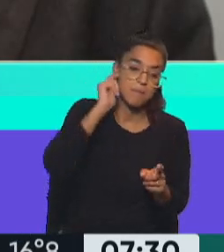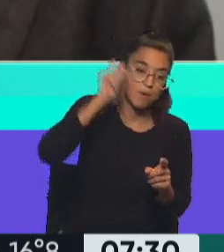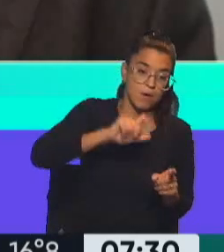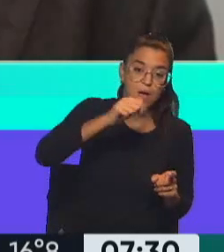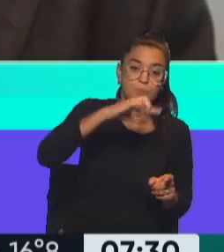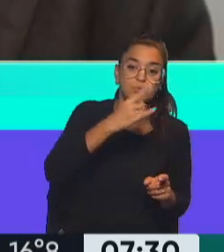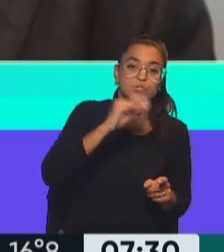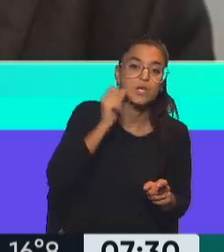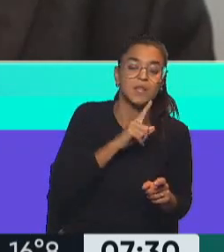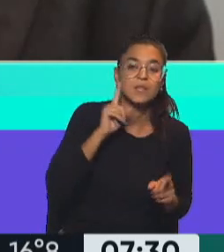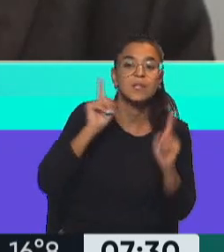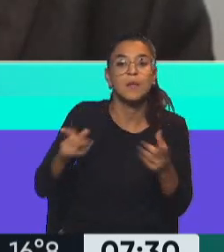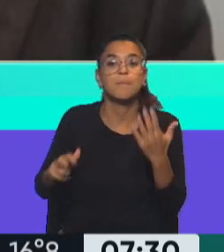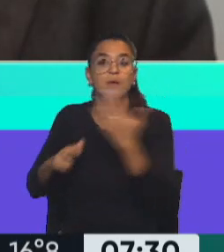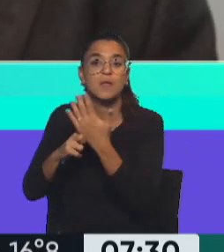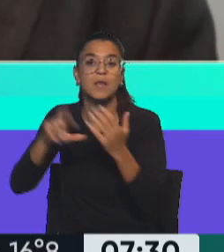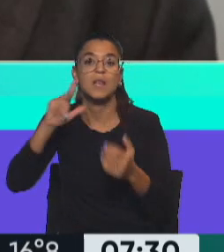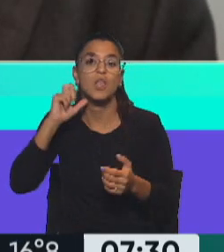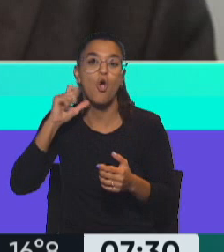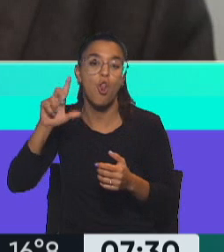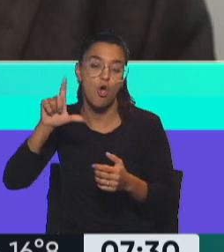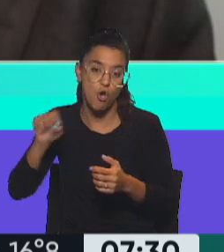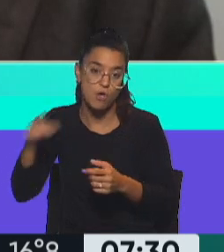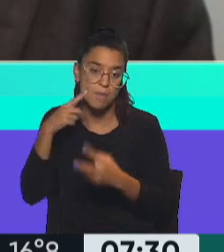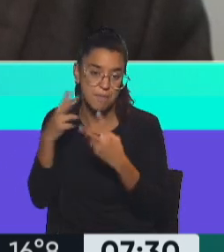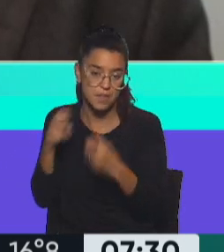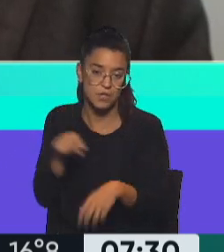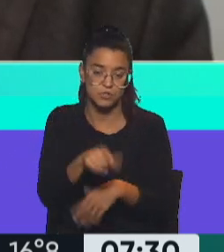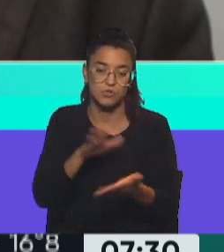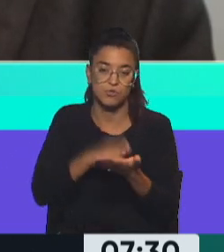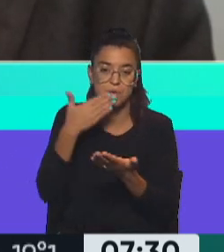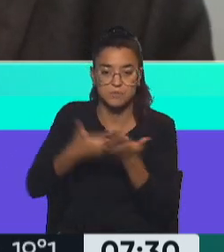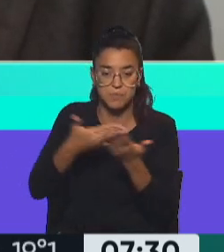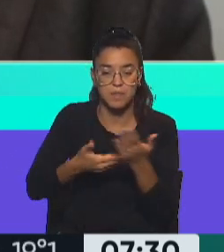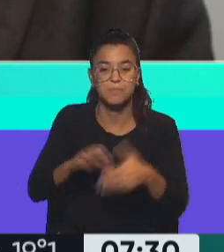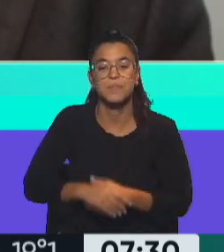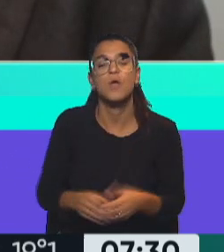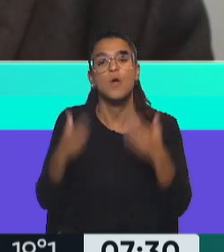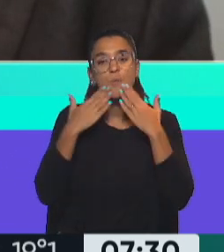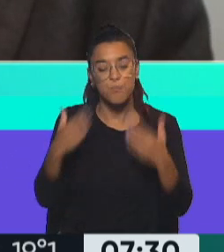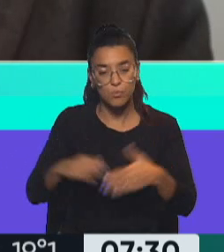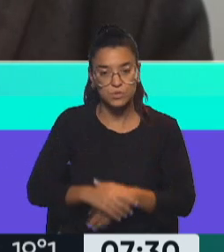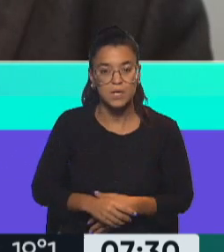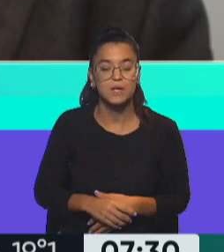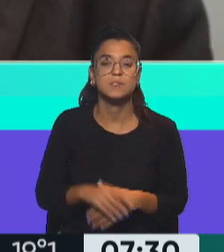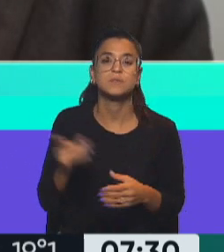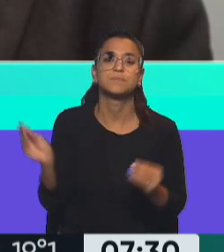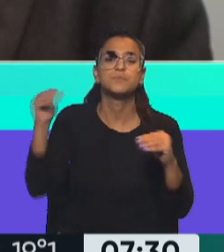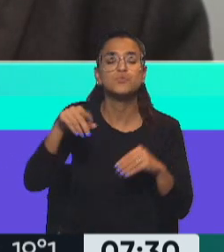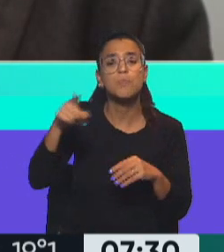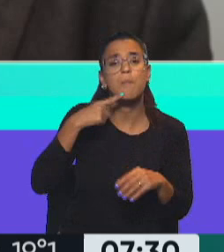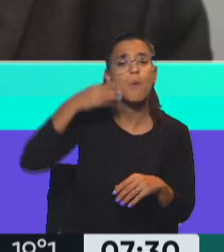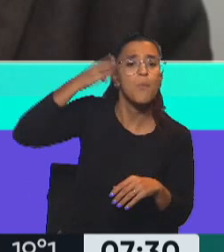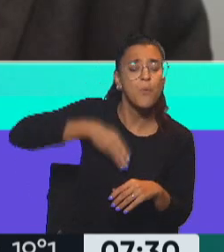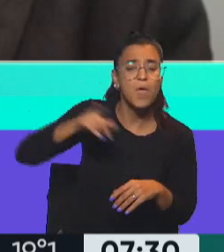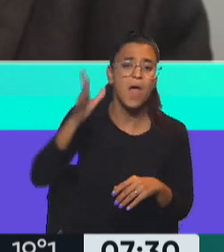Eugenia Capuchetti cuanto al fiscal Carlos Rígolo, que son los investigadores de este expediente. Néstor, muchísimas gracias. Y sumamos junto con